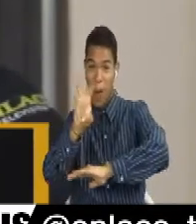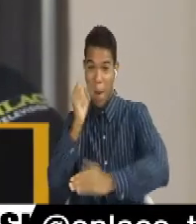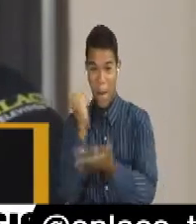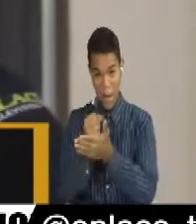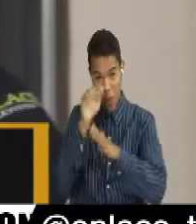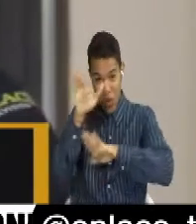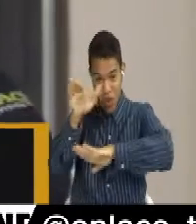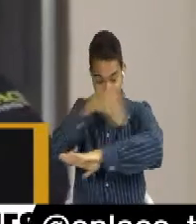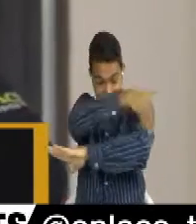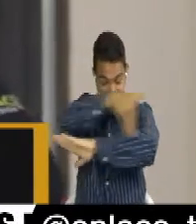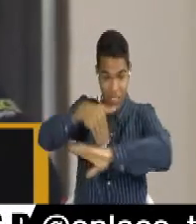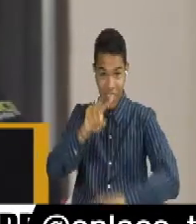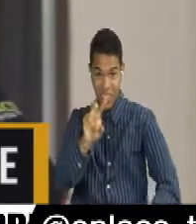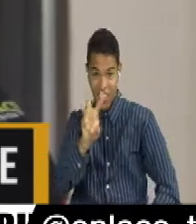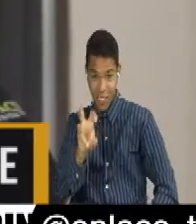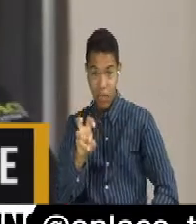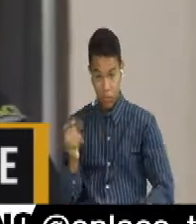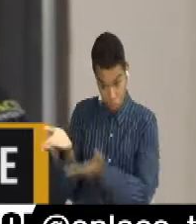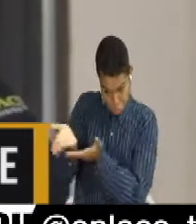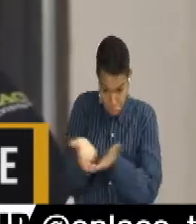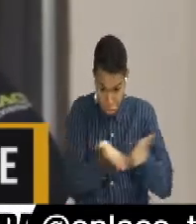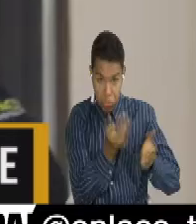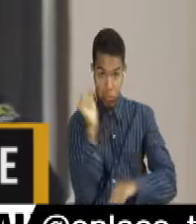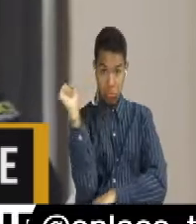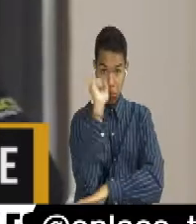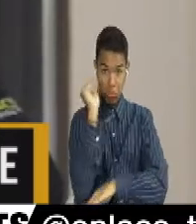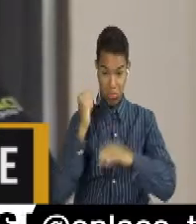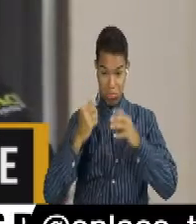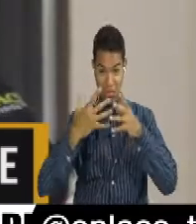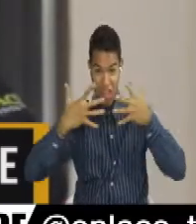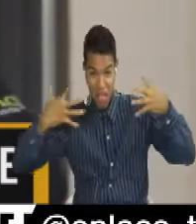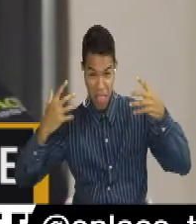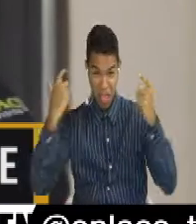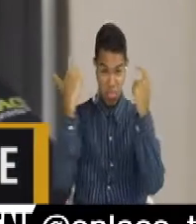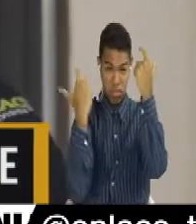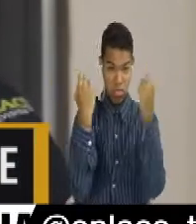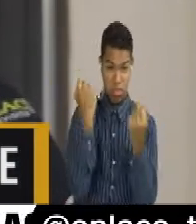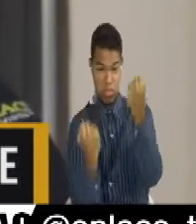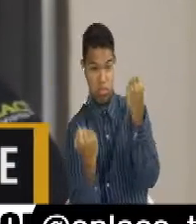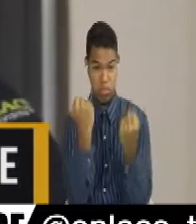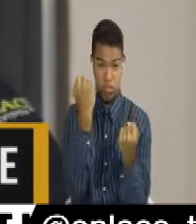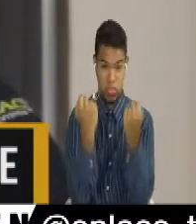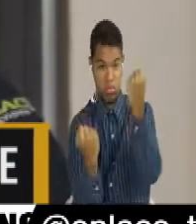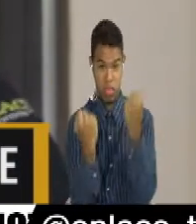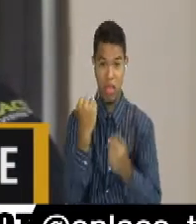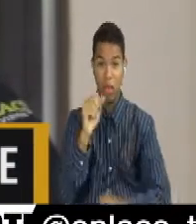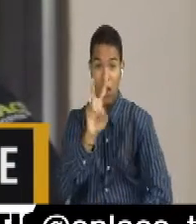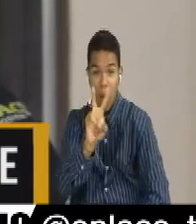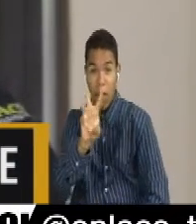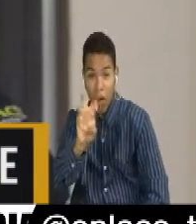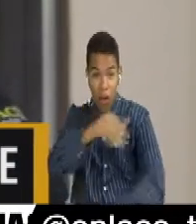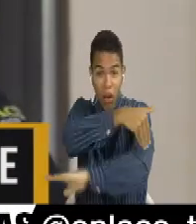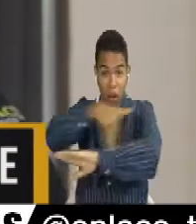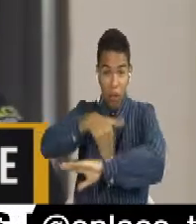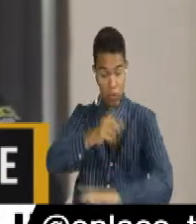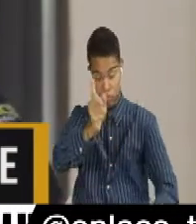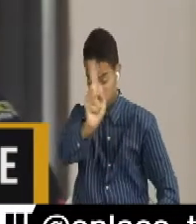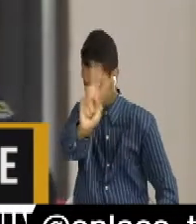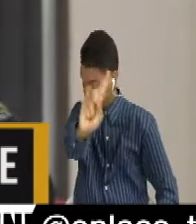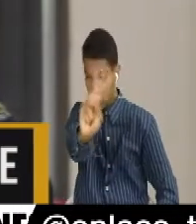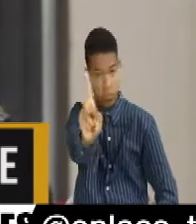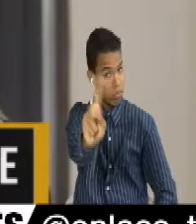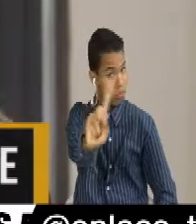Por ningún motivo vamos a permitir que el tráfico pesado entre por la 28. El intercambiador